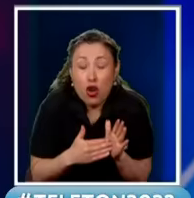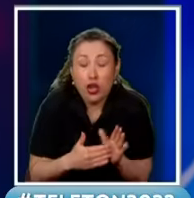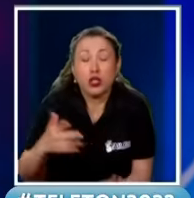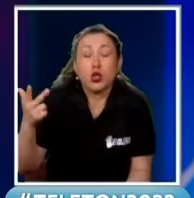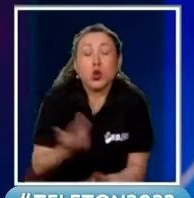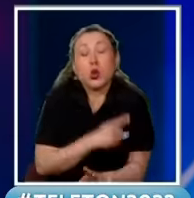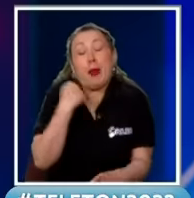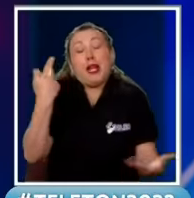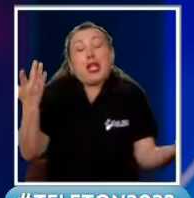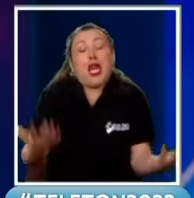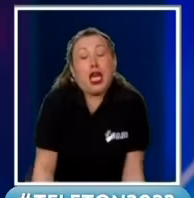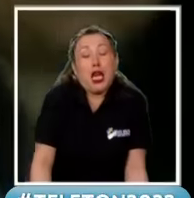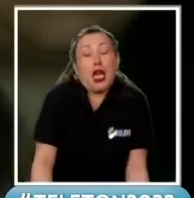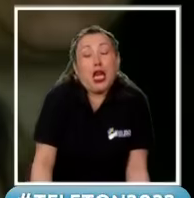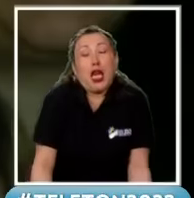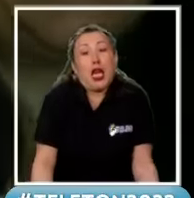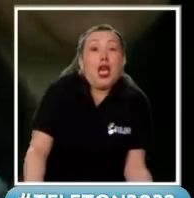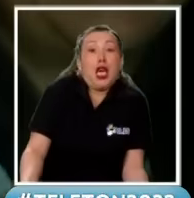perdí.